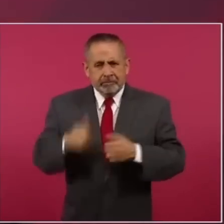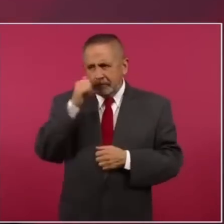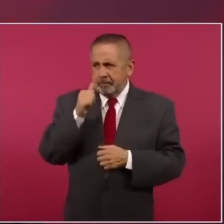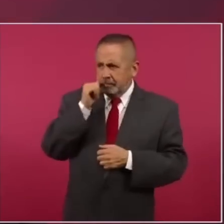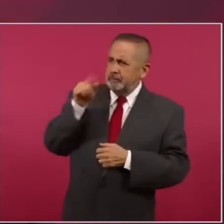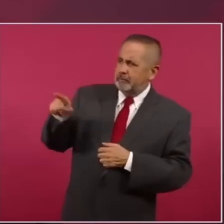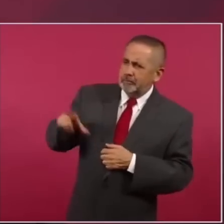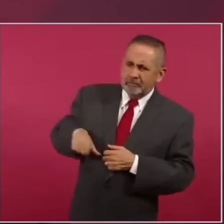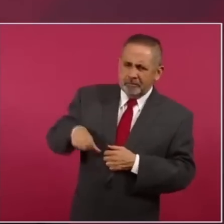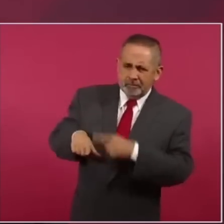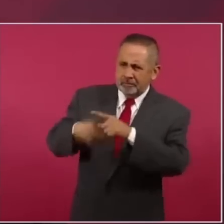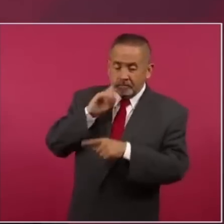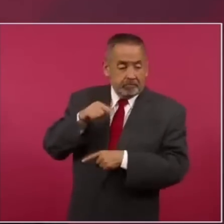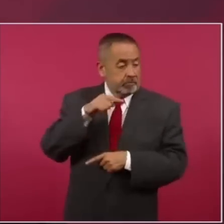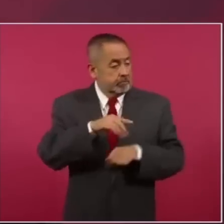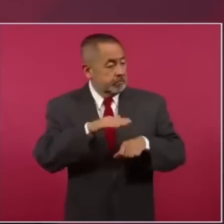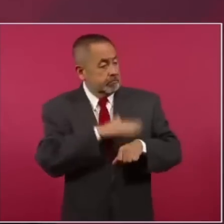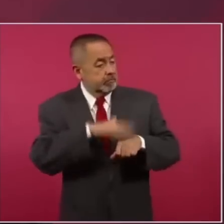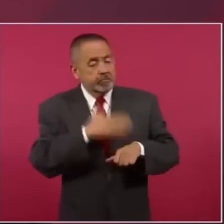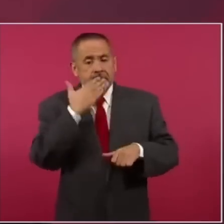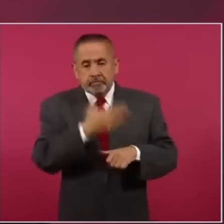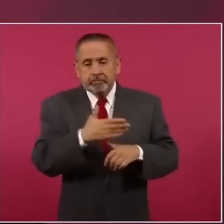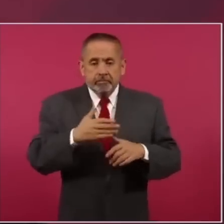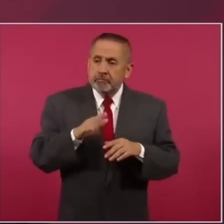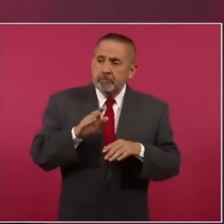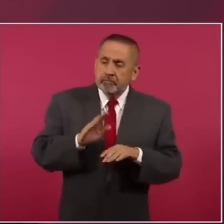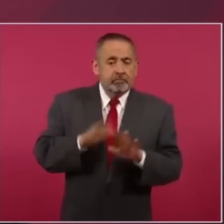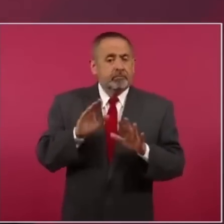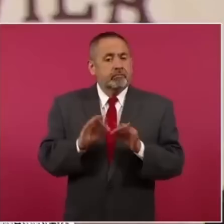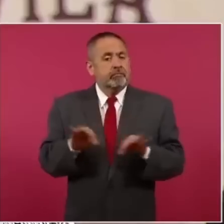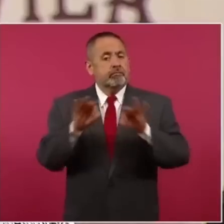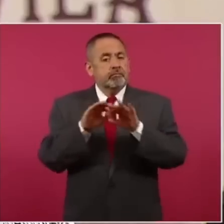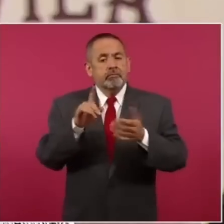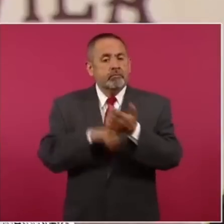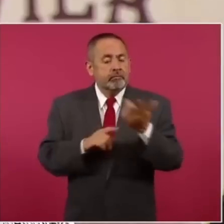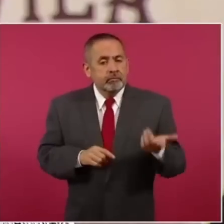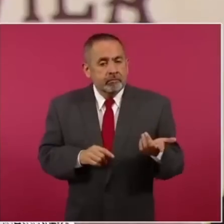gobierno que quiere desmantelar la democracia liberal y soslayamos que